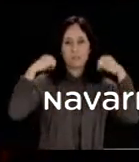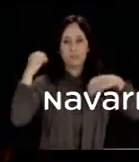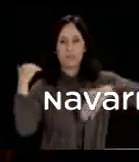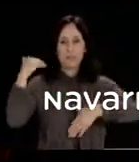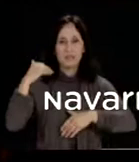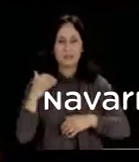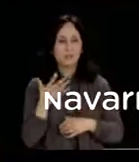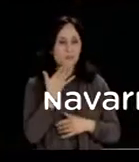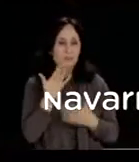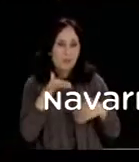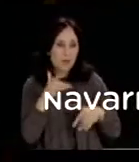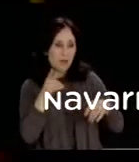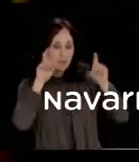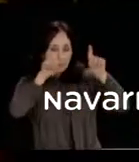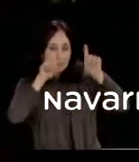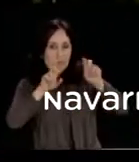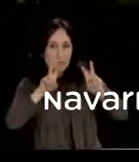aquí a las nuevas generaciones los bailes o no?